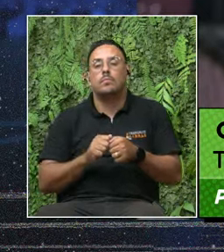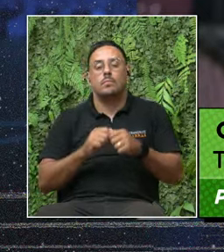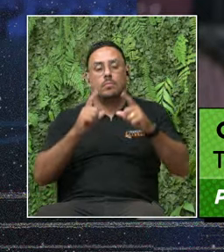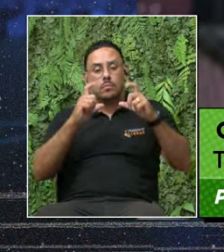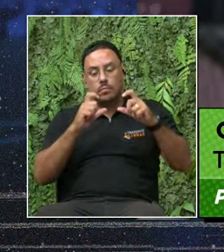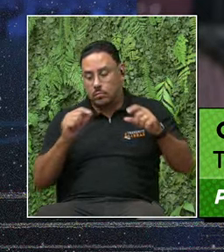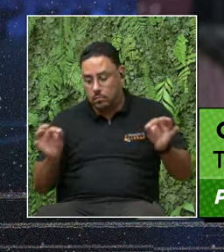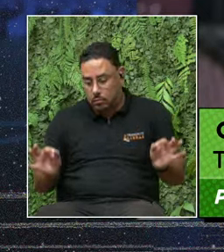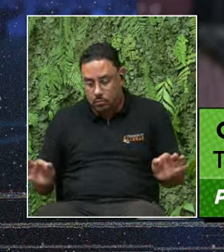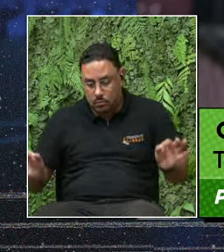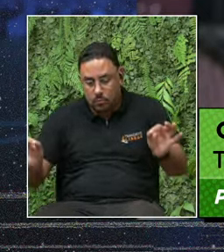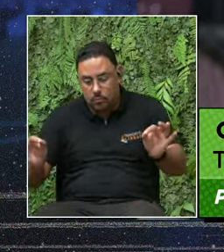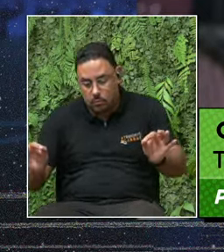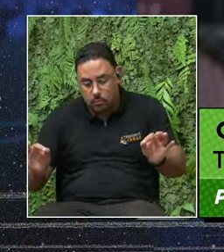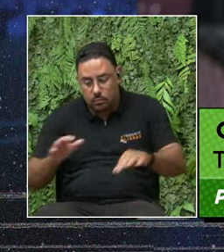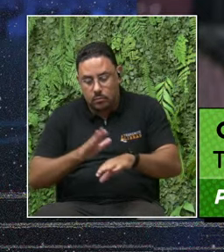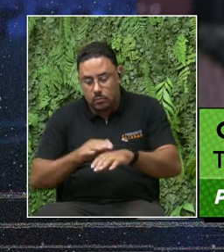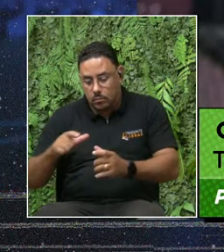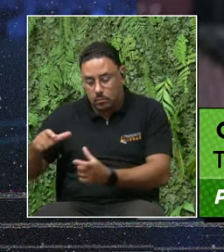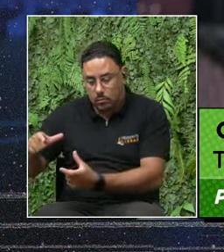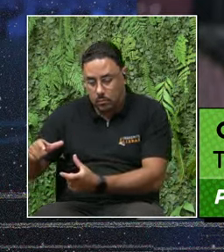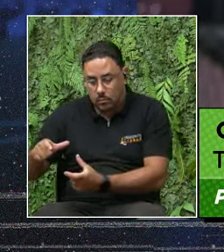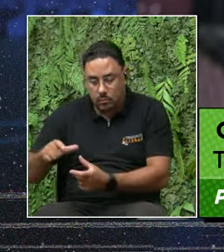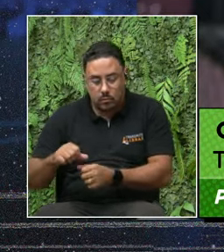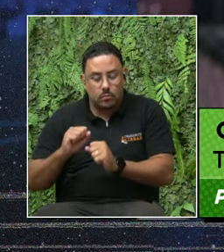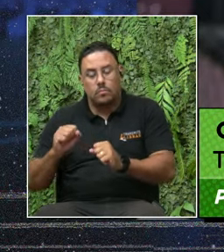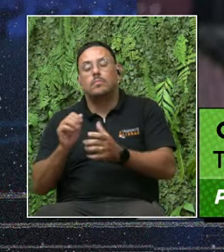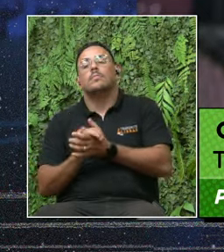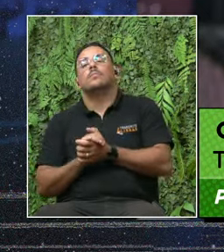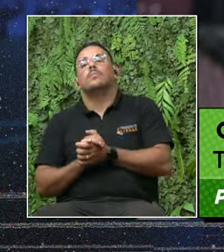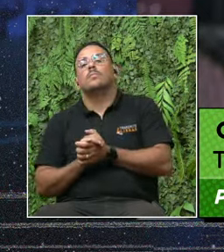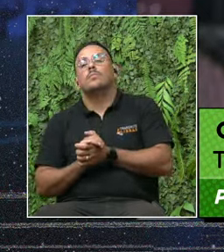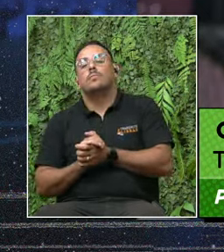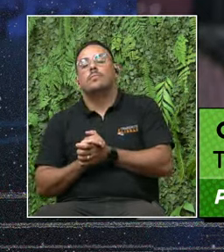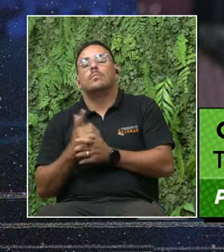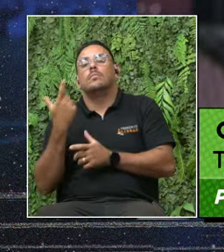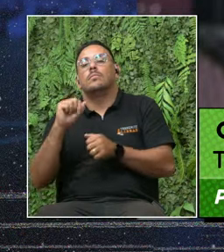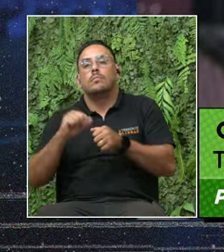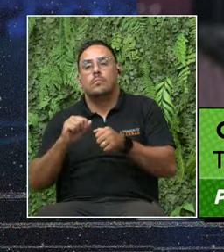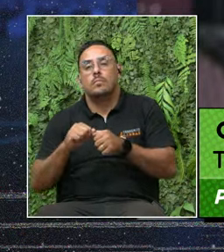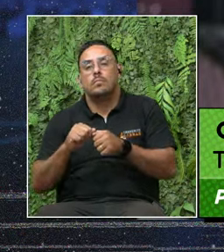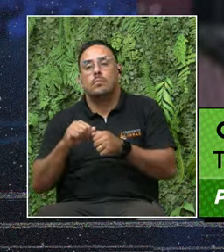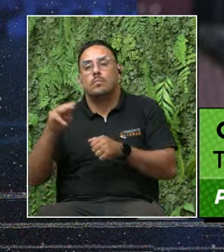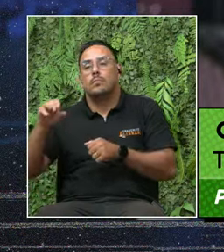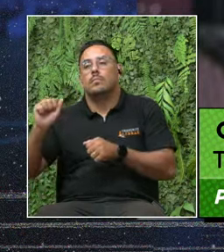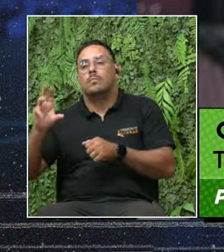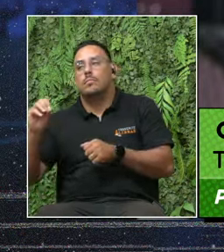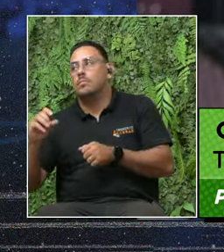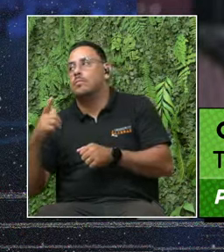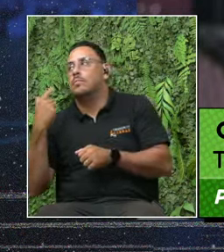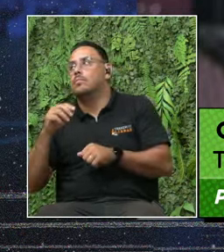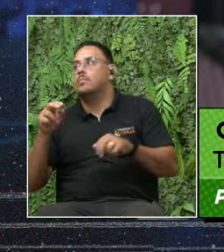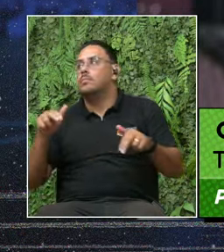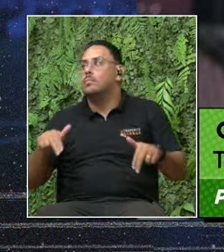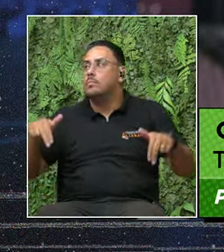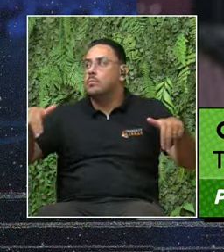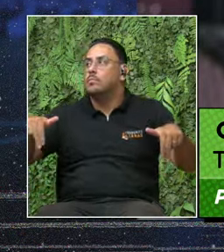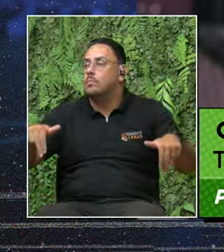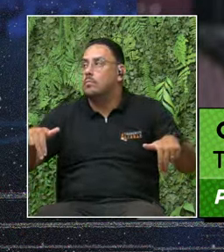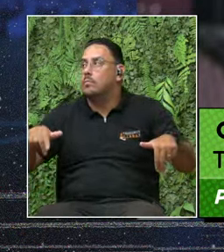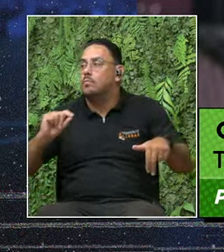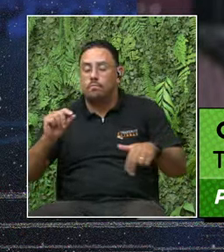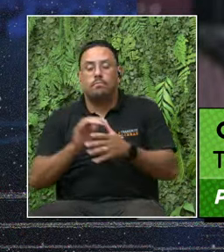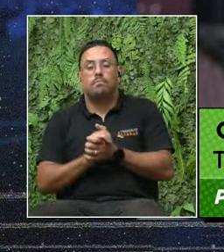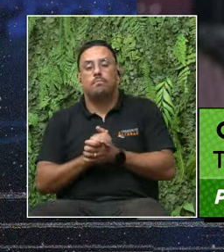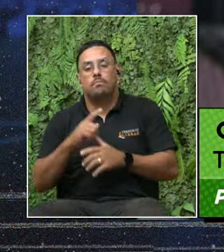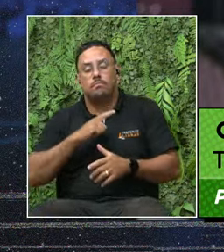estructura ofensiva en el momento con bolae reconocer marl está posicionado lo